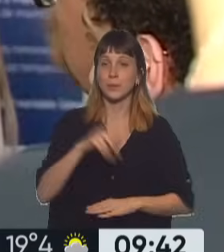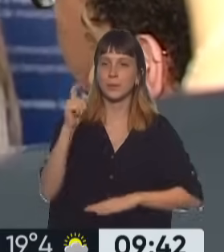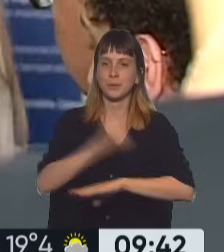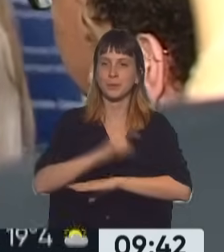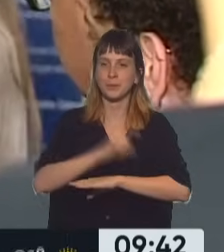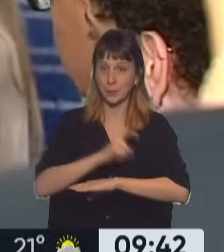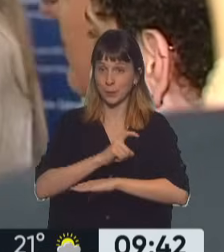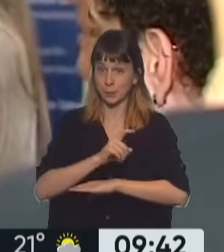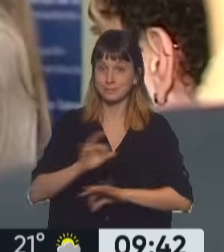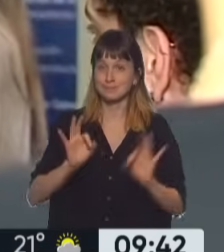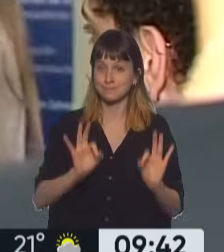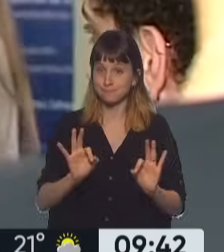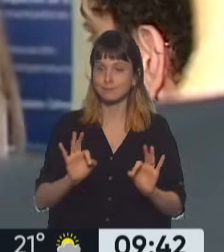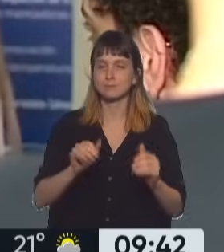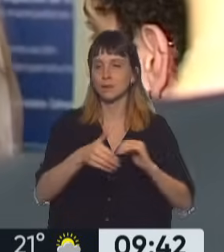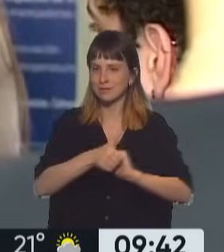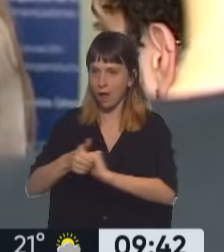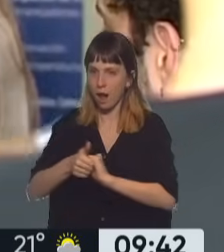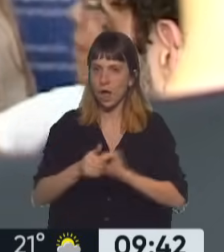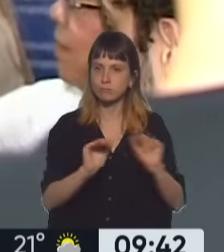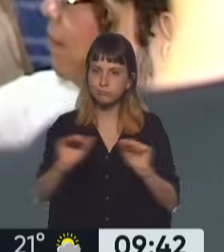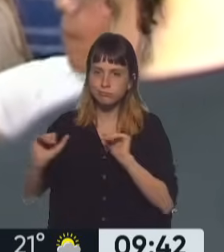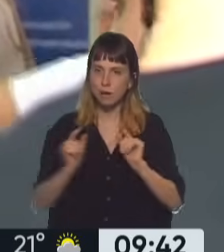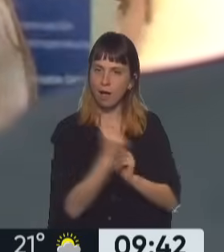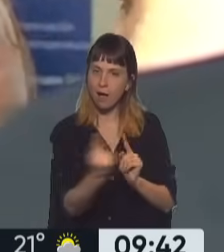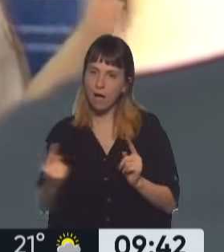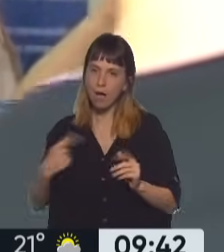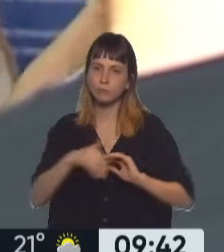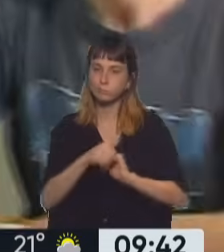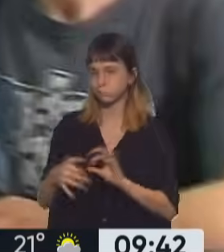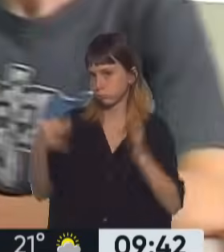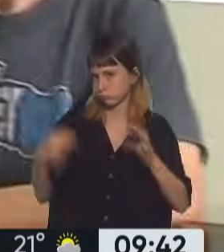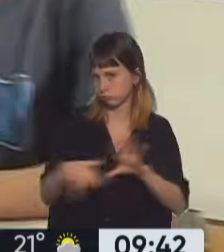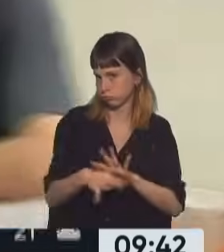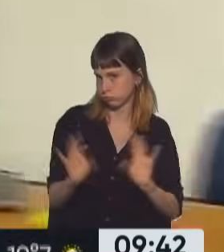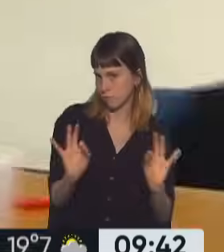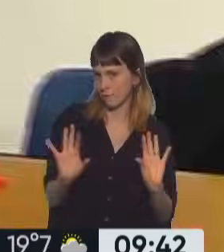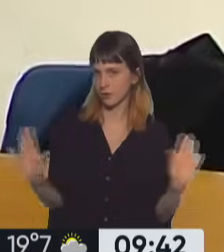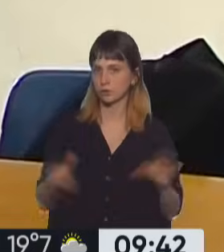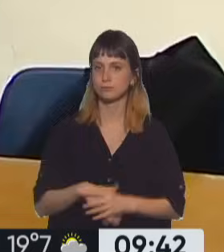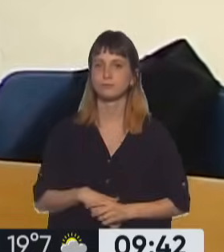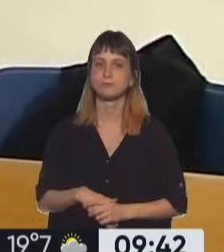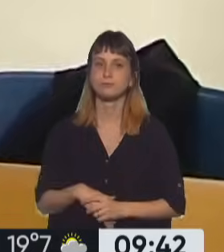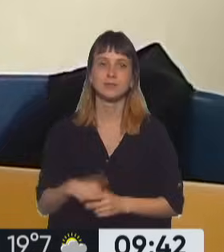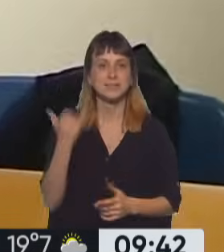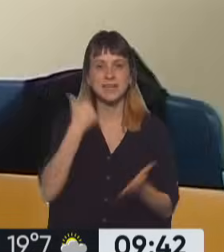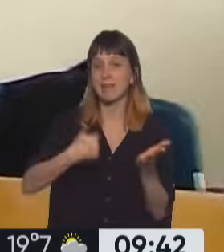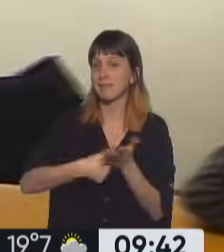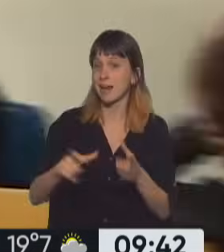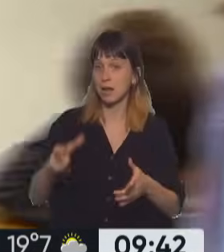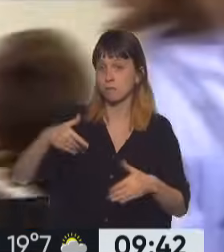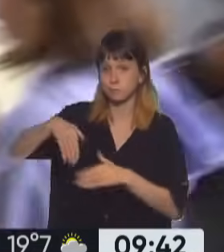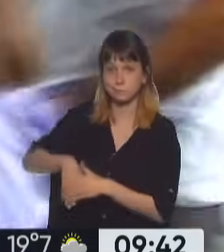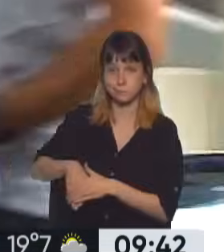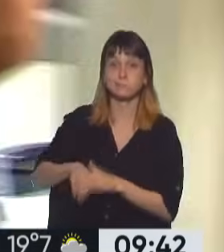entrega del troquel. Bueno. Saludo a cada uno de los integrantes de la mesa. Como corresponde, por supuesto, Ya tiene el DNI en mano, el troquel también